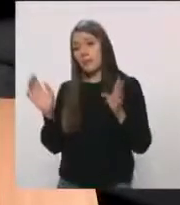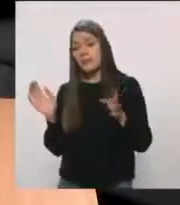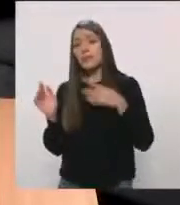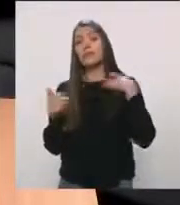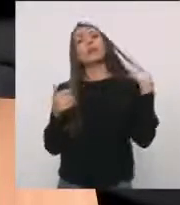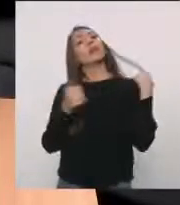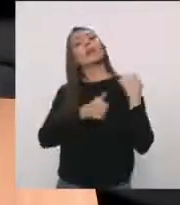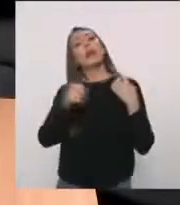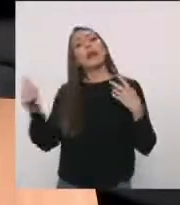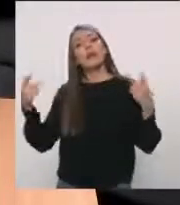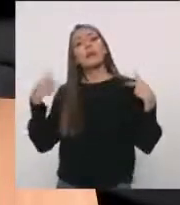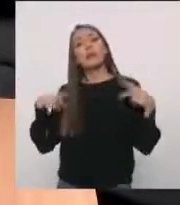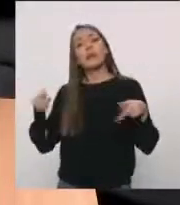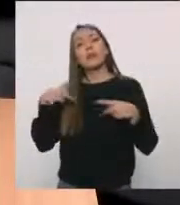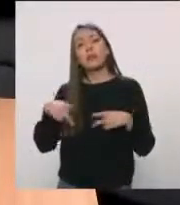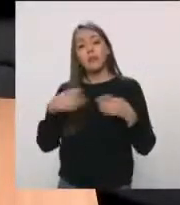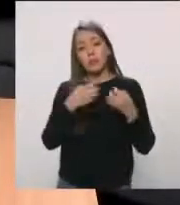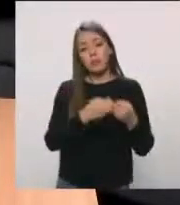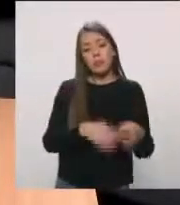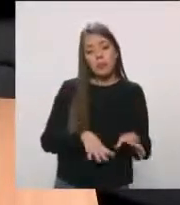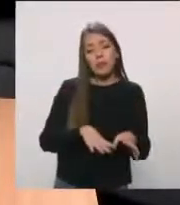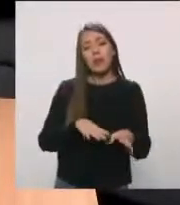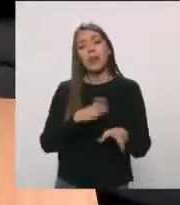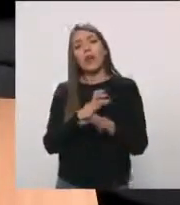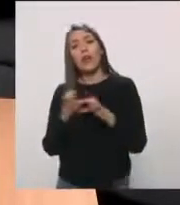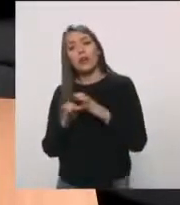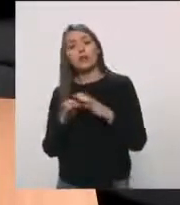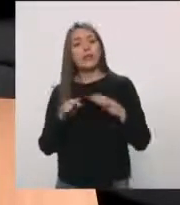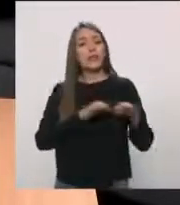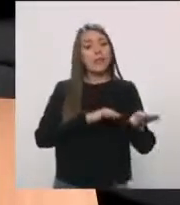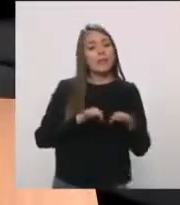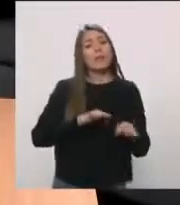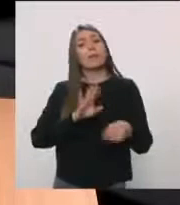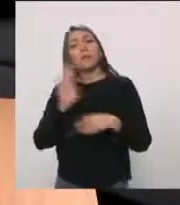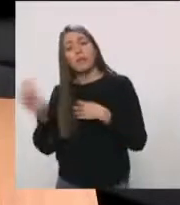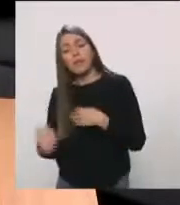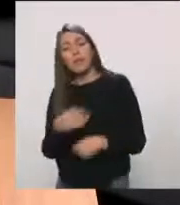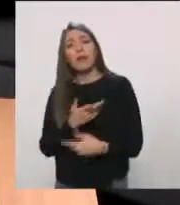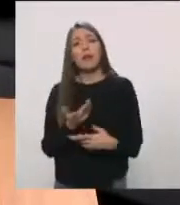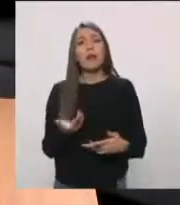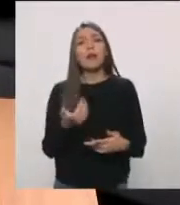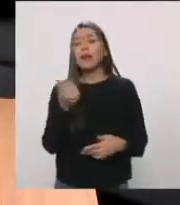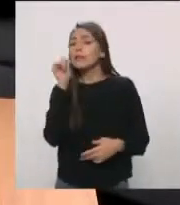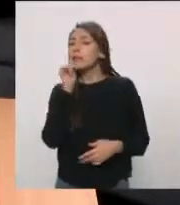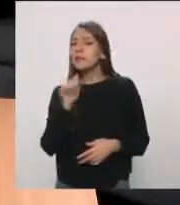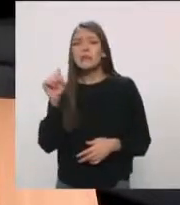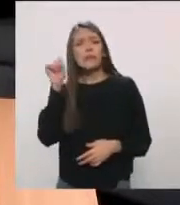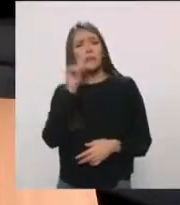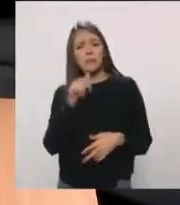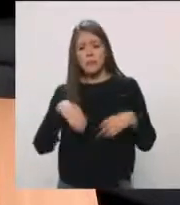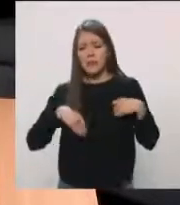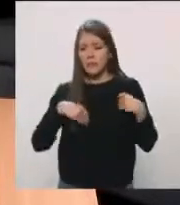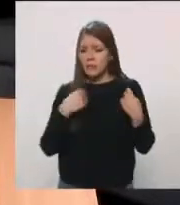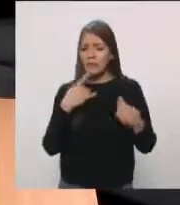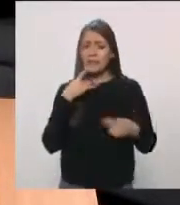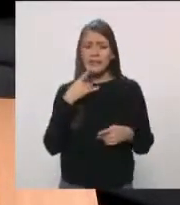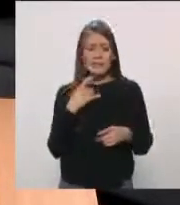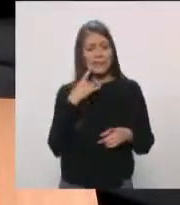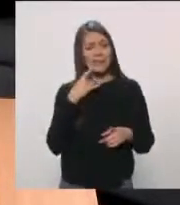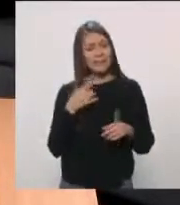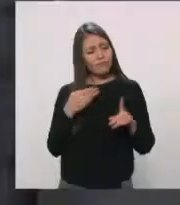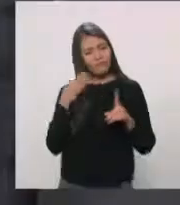perdido, tendrá pues que asumir que la vida siempre nos reta y que